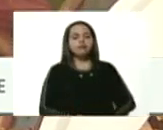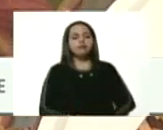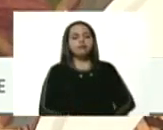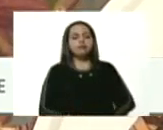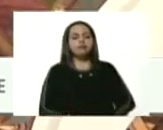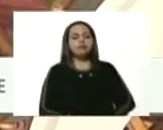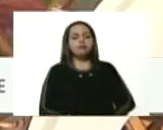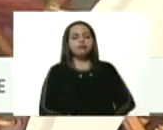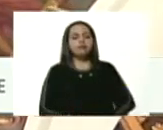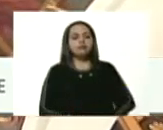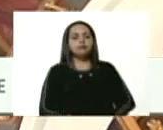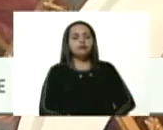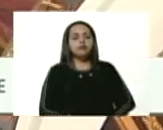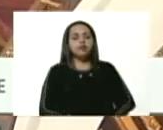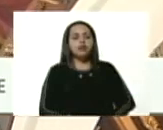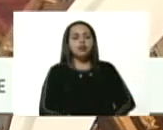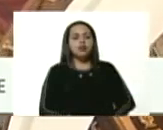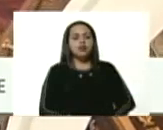Una proeza